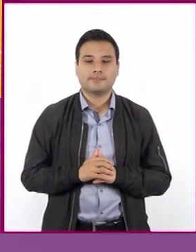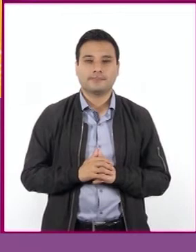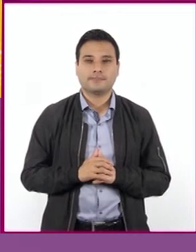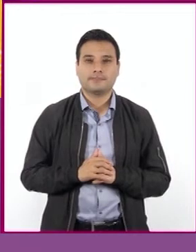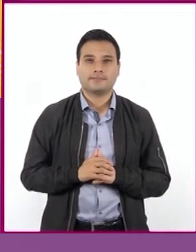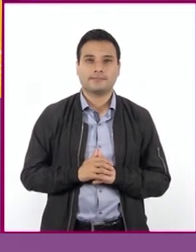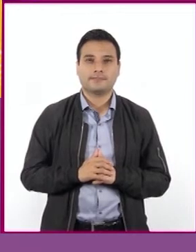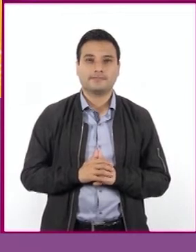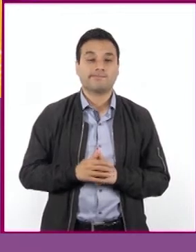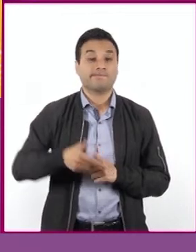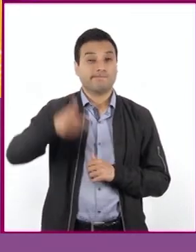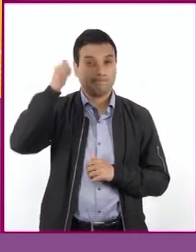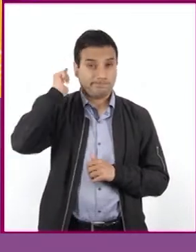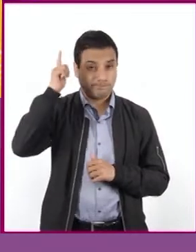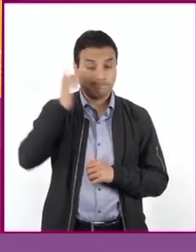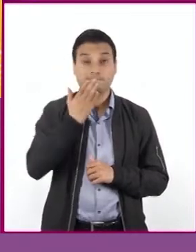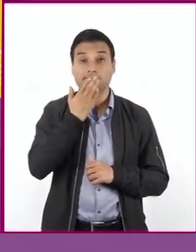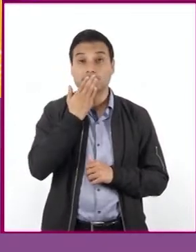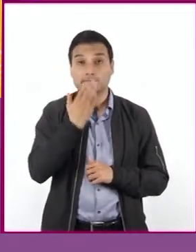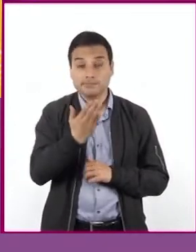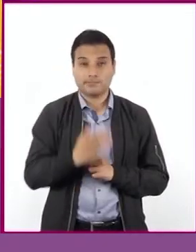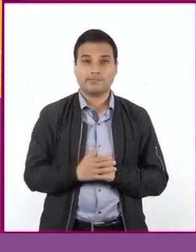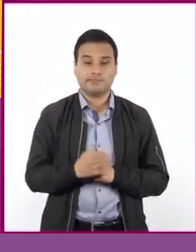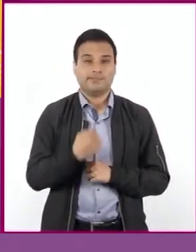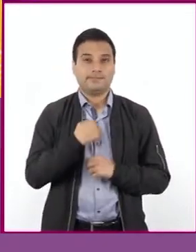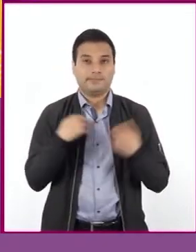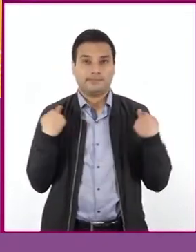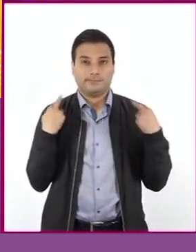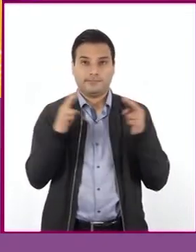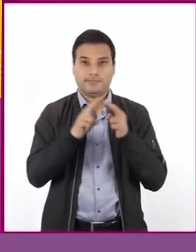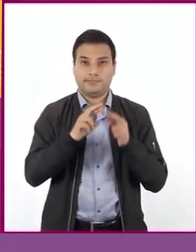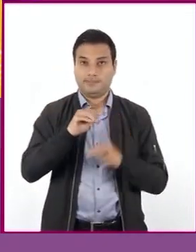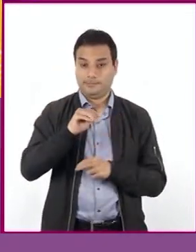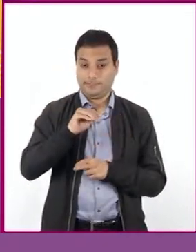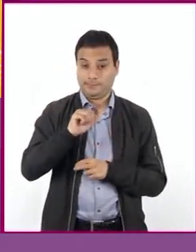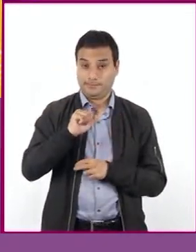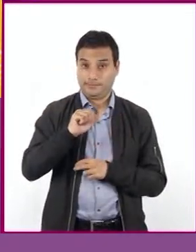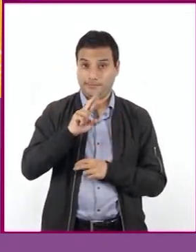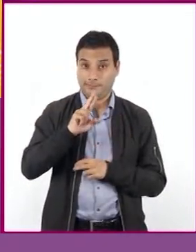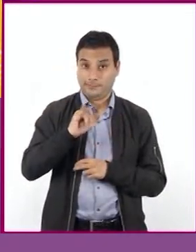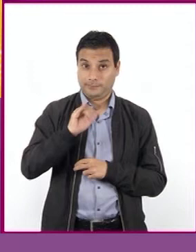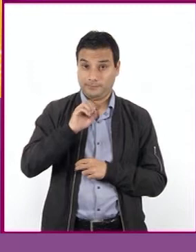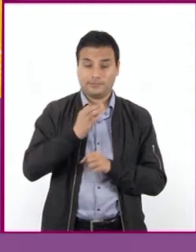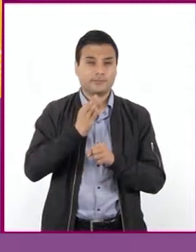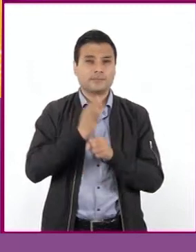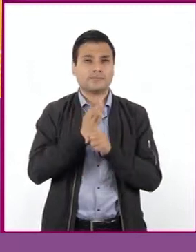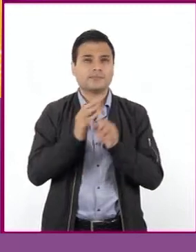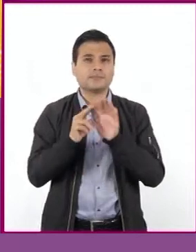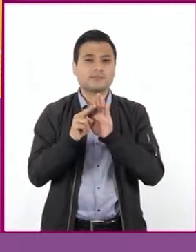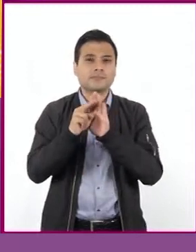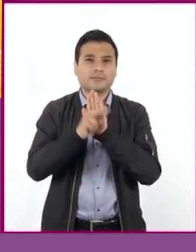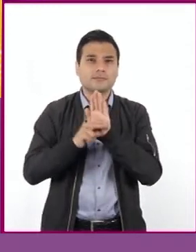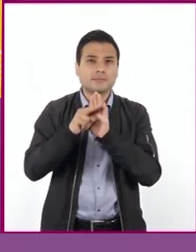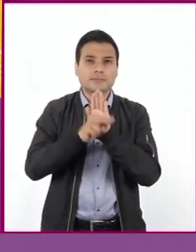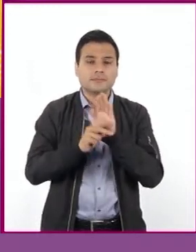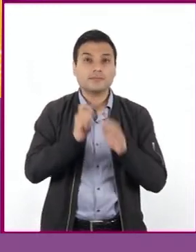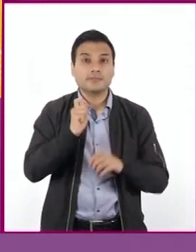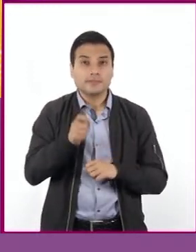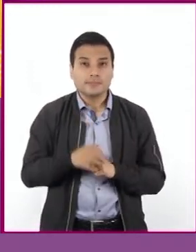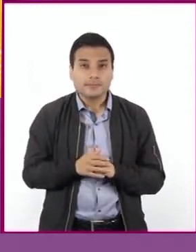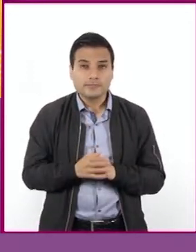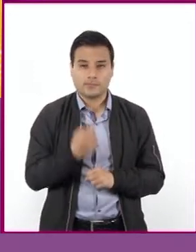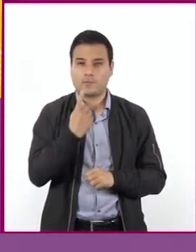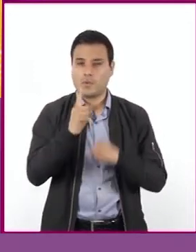Espero que te encuentres muy bien. Soy el profesor Mario Prieto Hernández y en este video resolveremos un problema